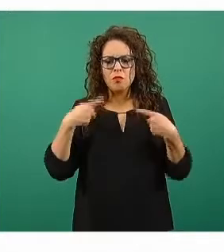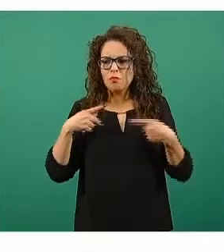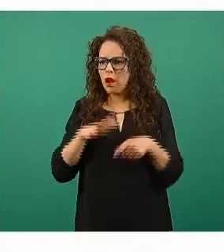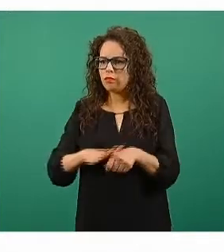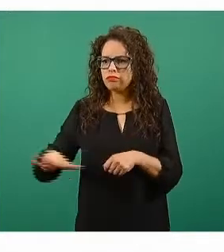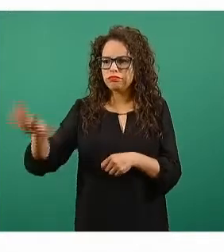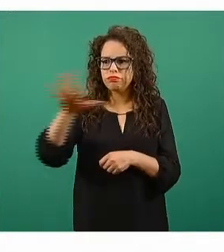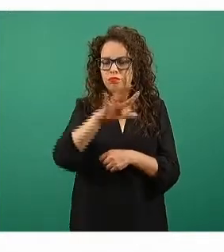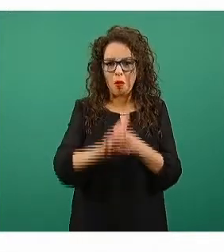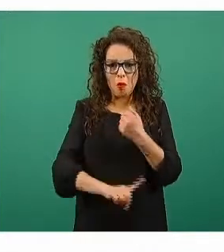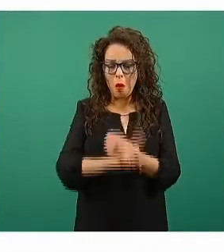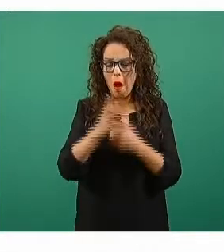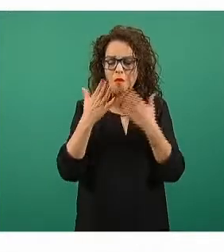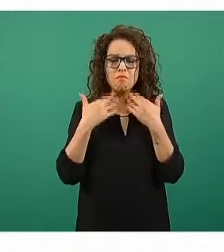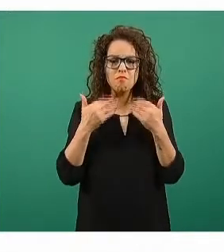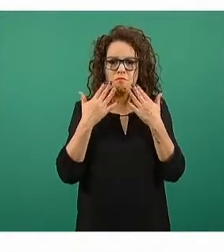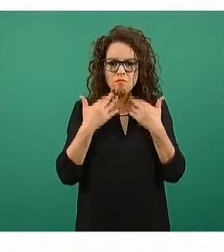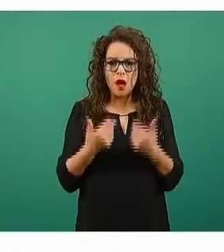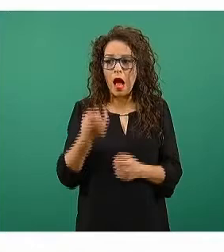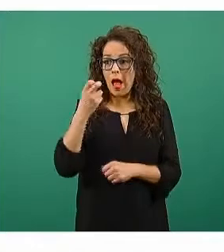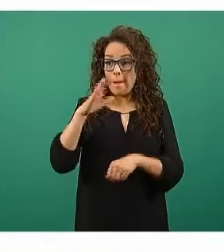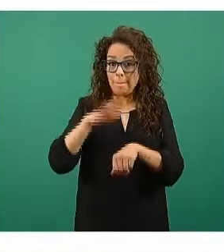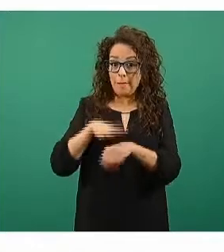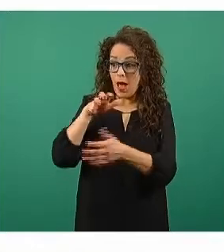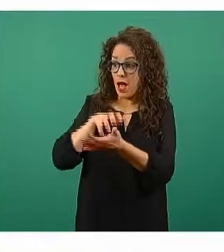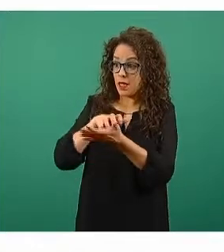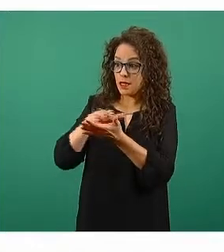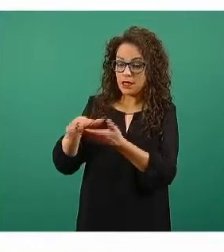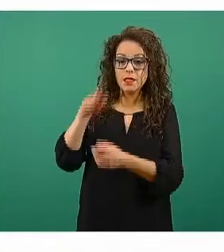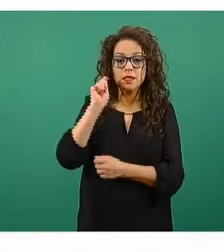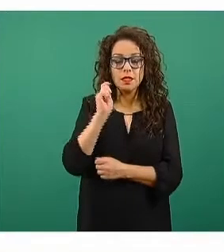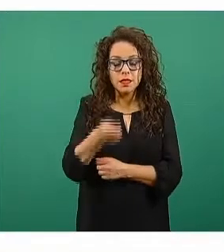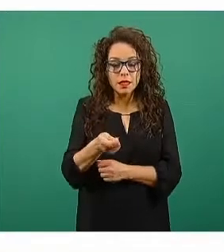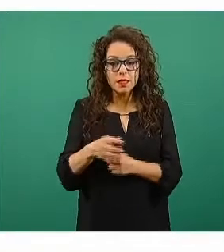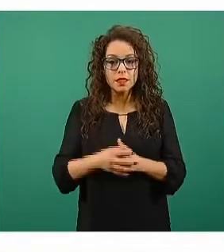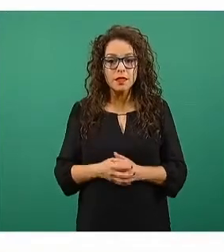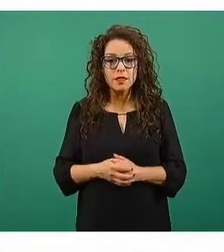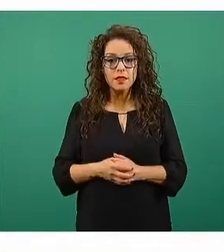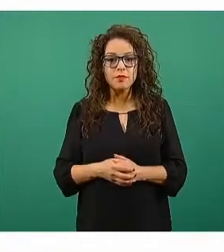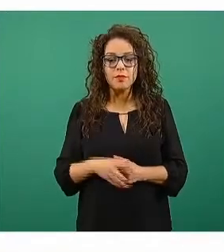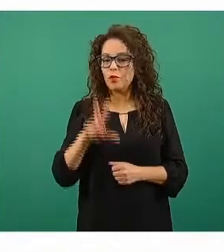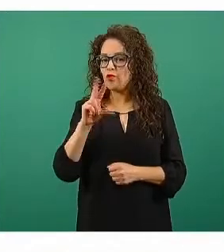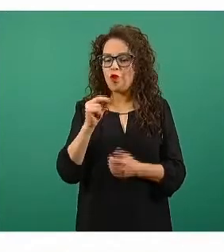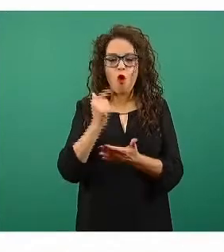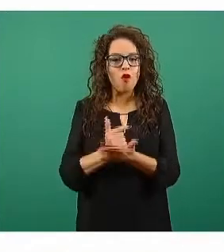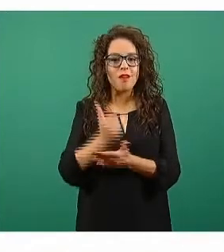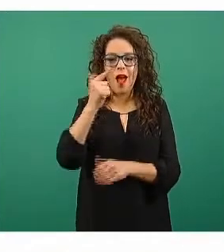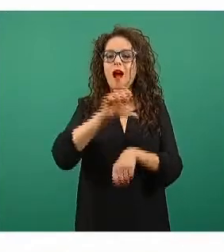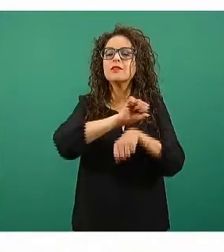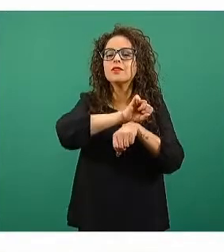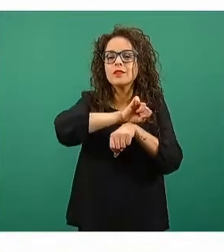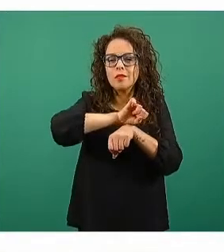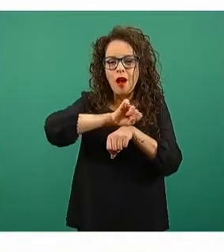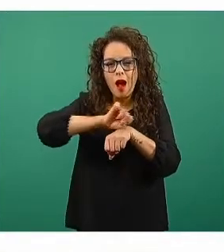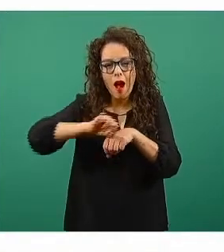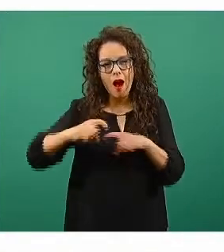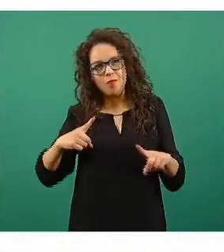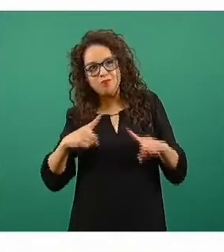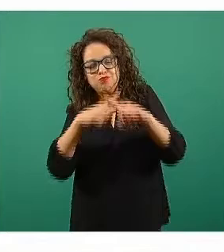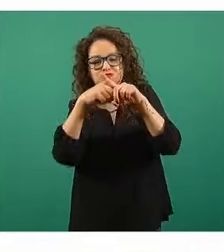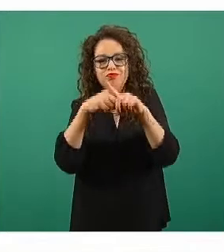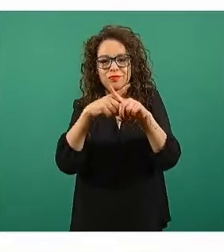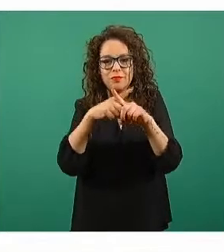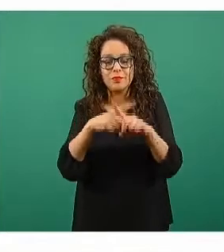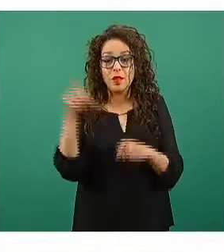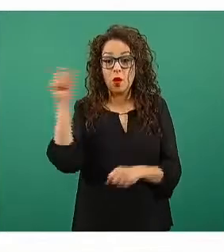población. Estos son la mayoría eventos no graves y para los graves, que